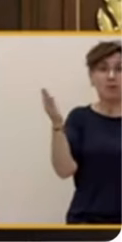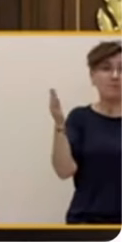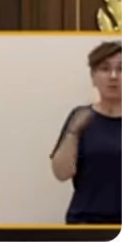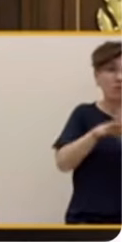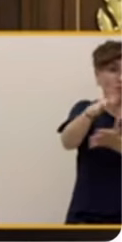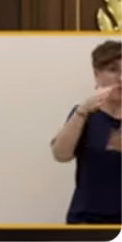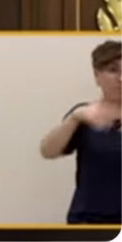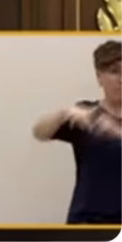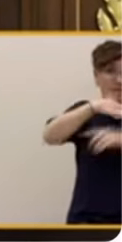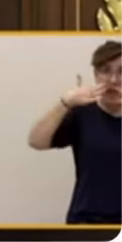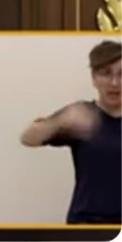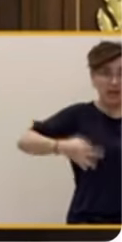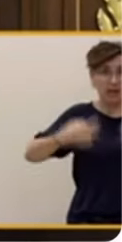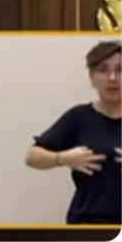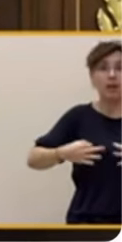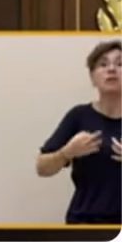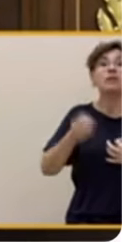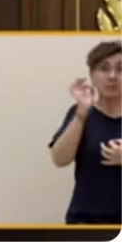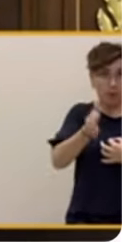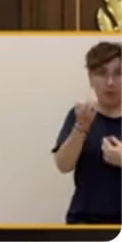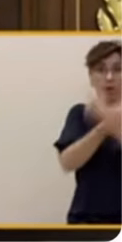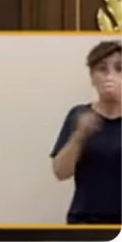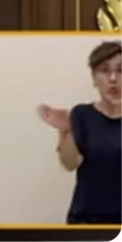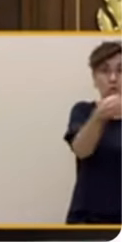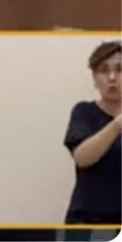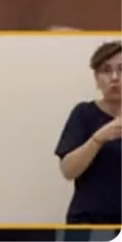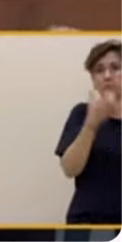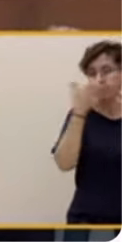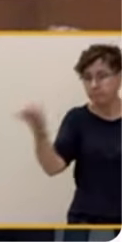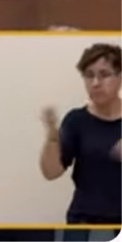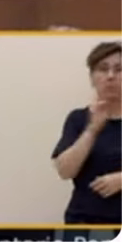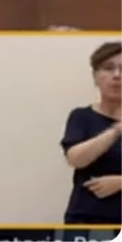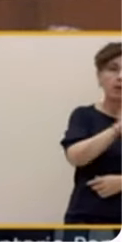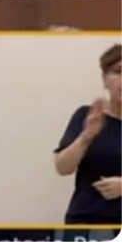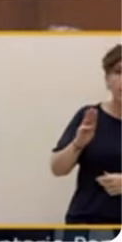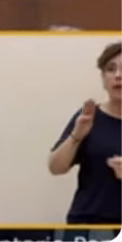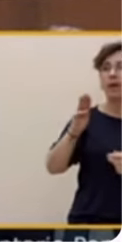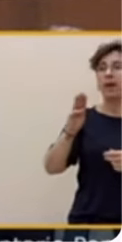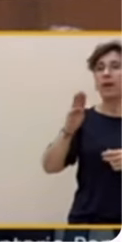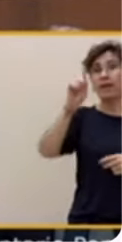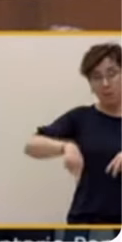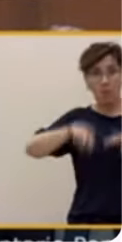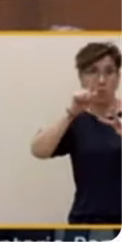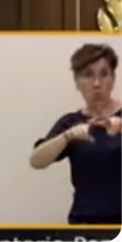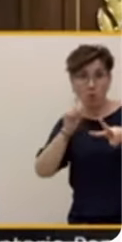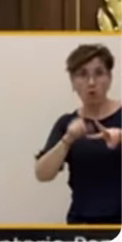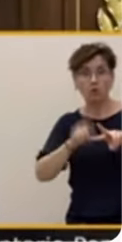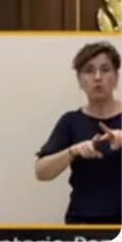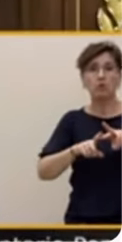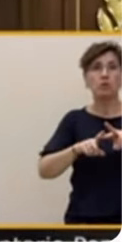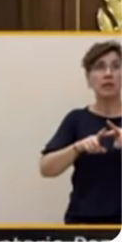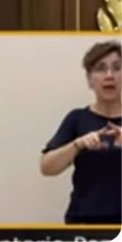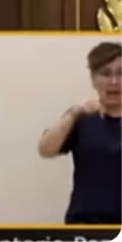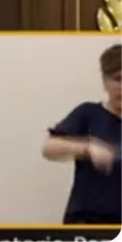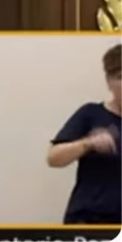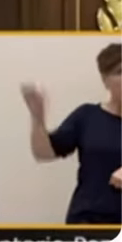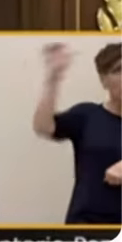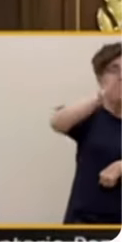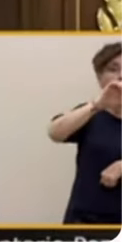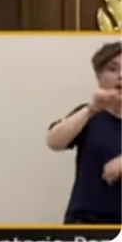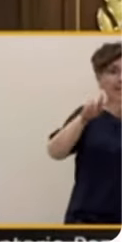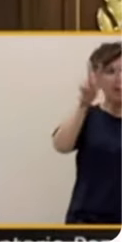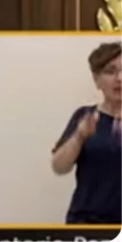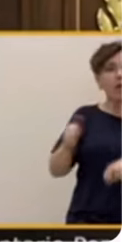como el Grupo Parlamentario Popular y también el Grupo Parlamentario de Vox, también en Europa tratan de instrumentalizar para inocular odio en nuestra sociedad